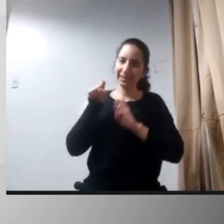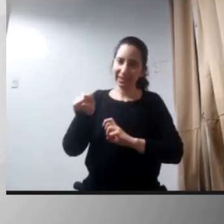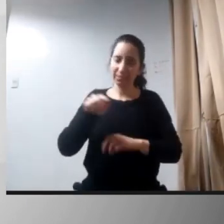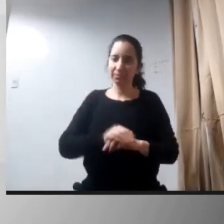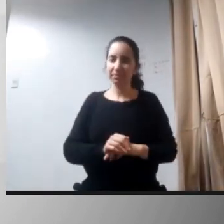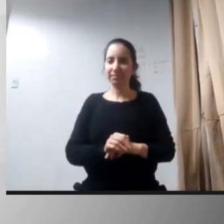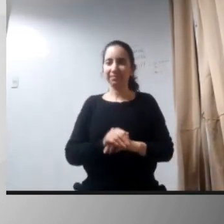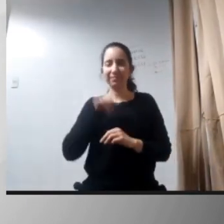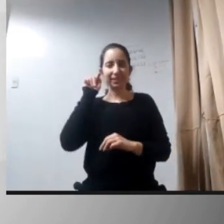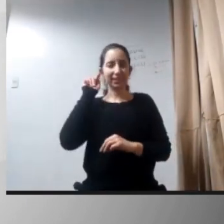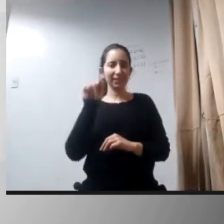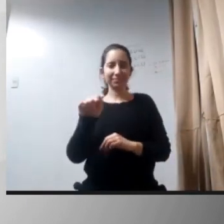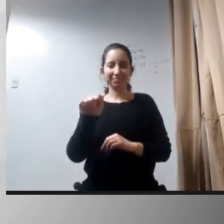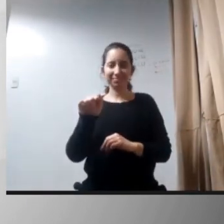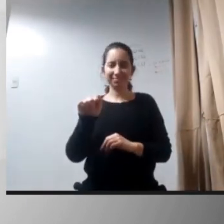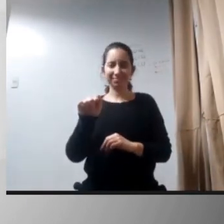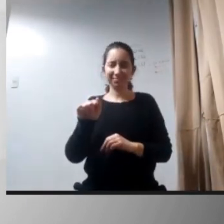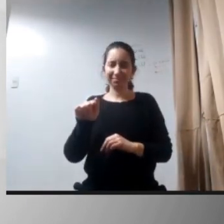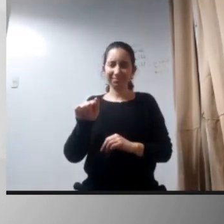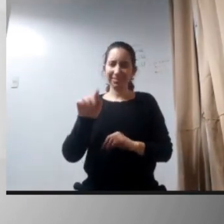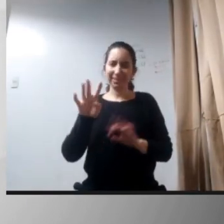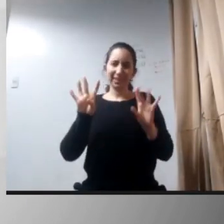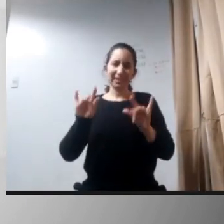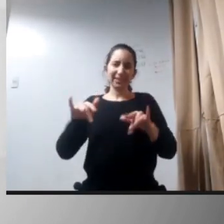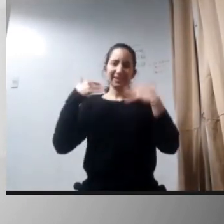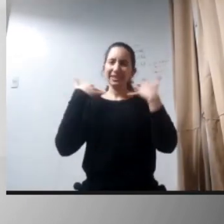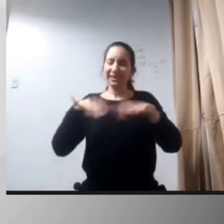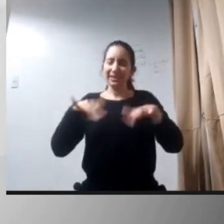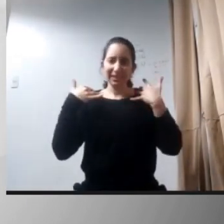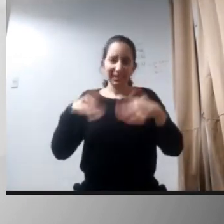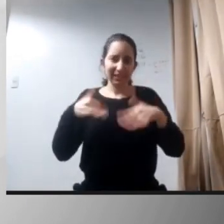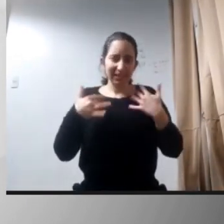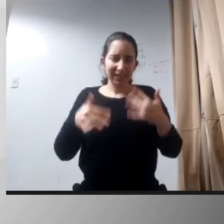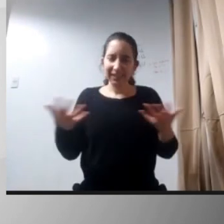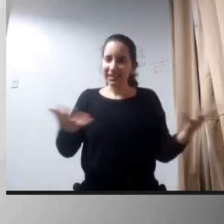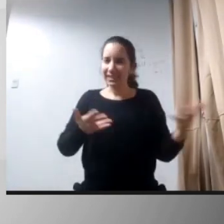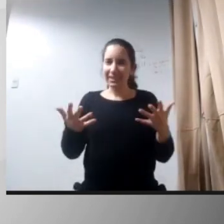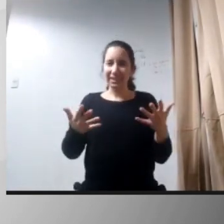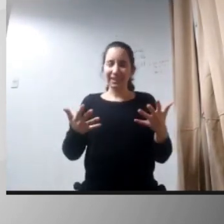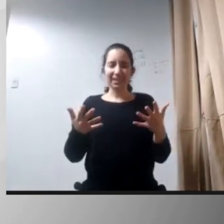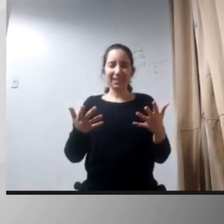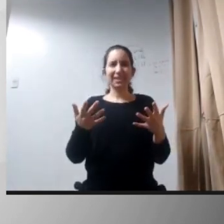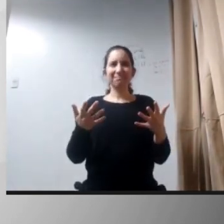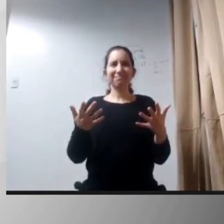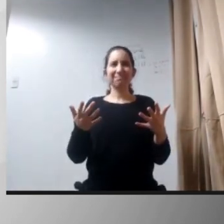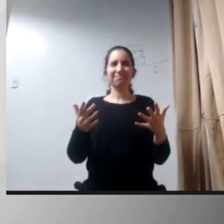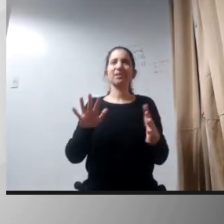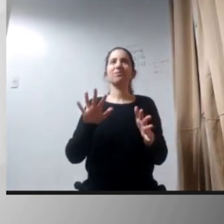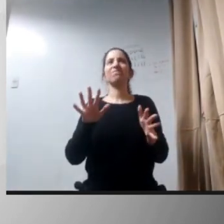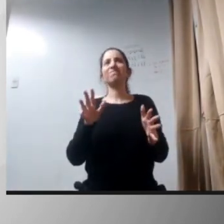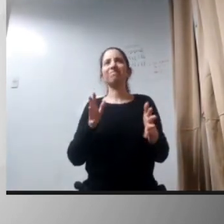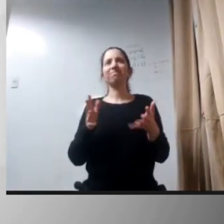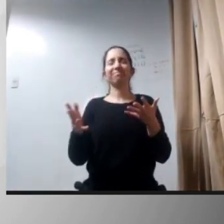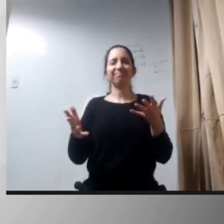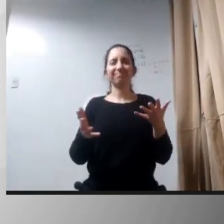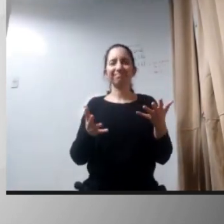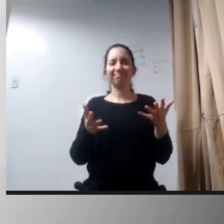menos, y realmente me costó muchísimo que se entendiera que no estaba buscando que de